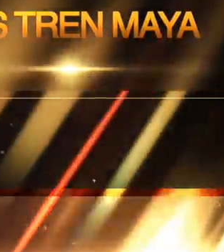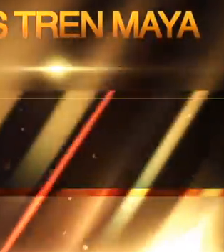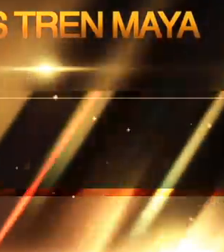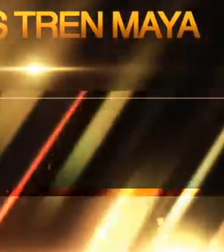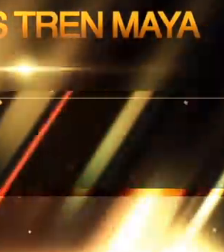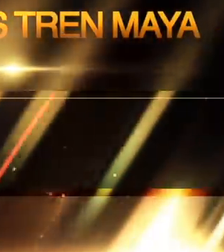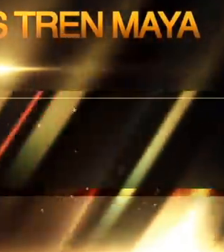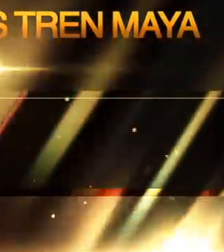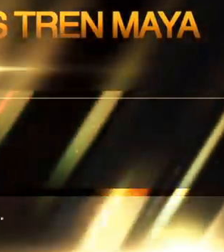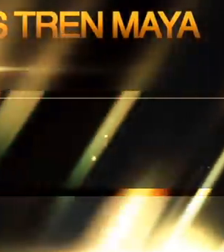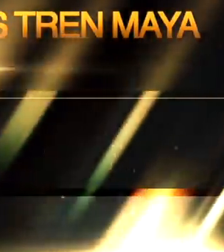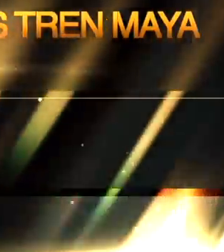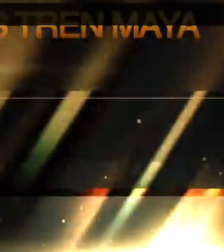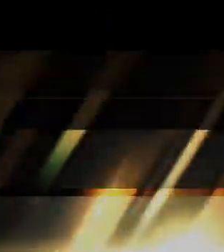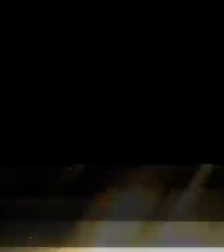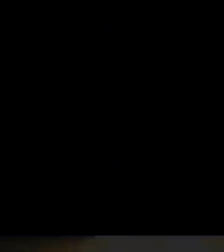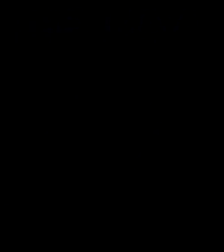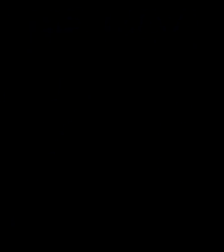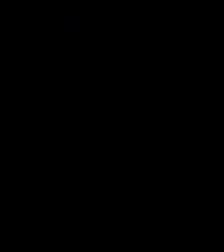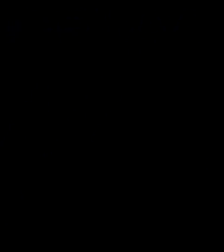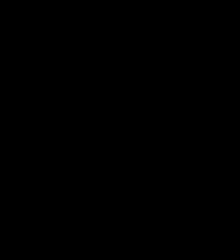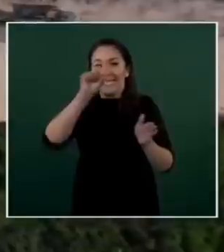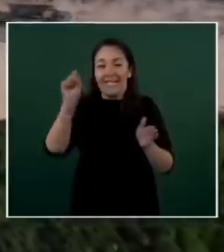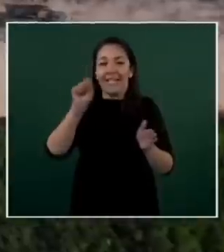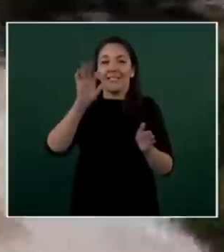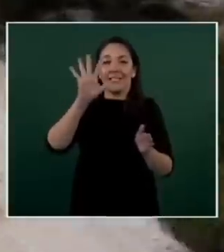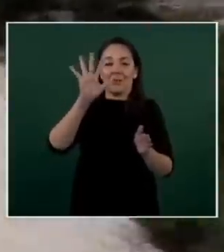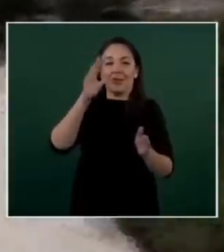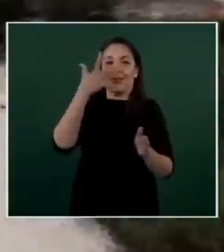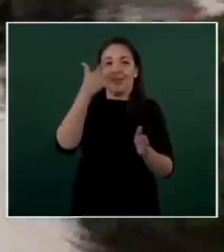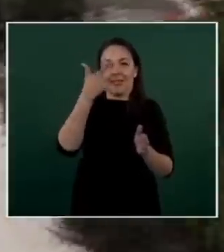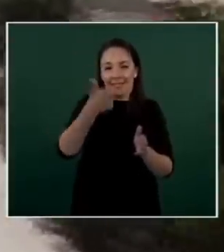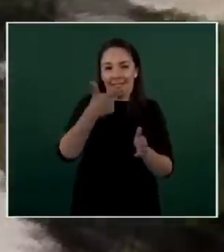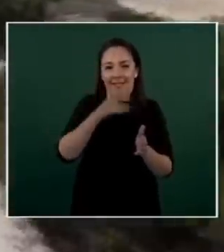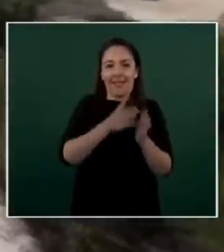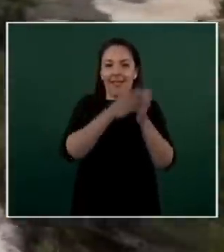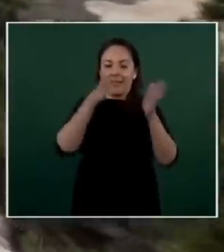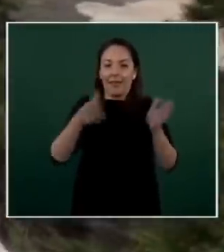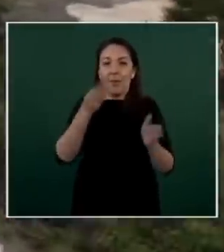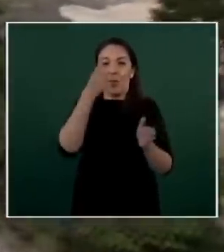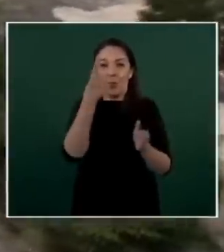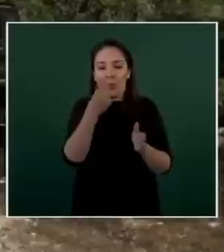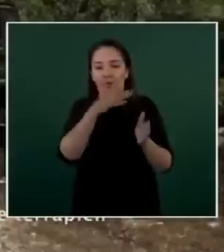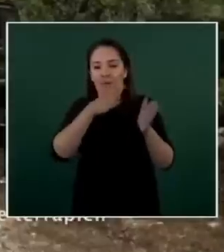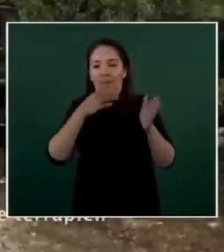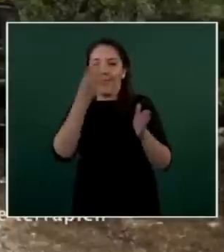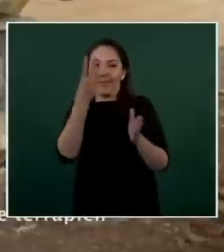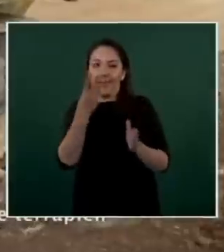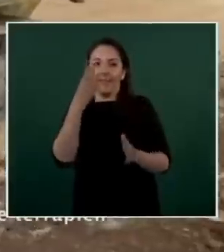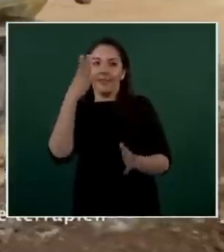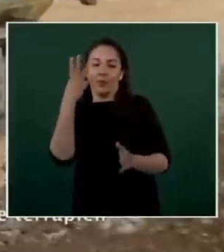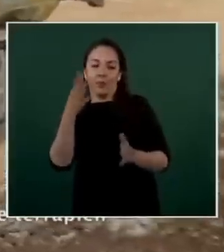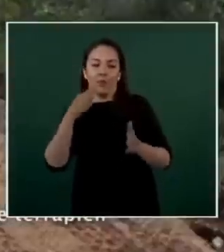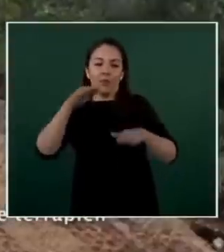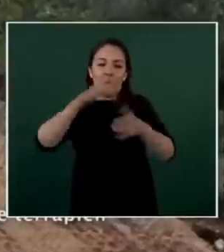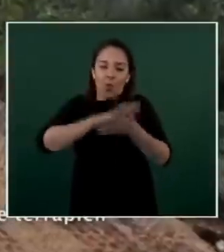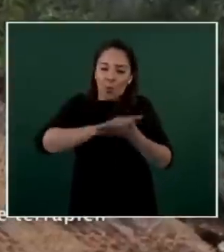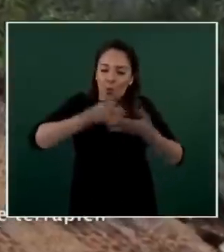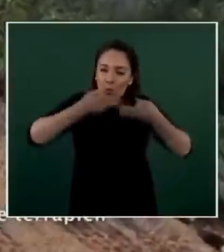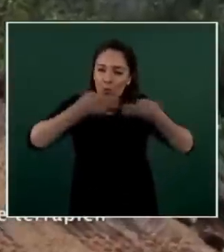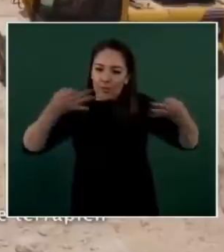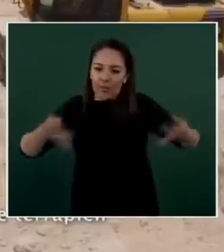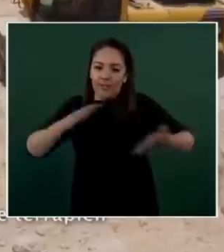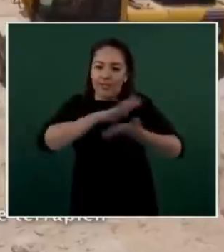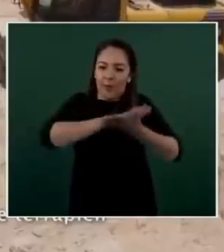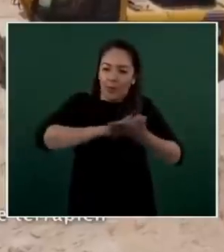en el tramo 1 2 3 y 4 avanzamos en los siguientes trabajos de terracería colocación y extendido de